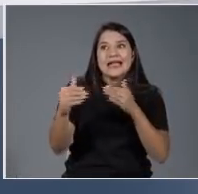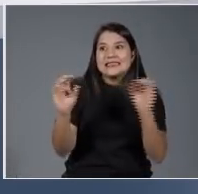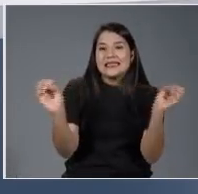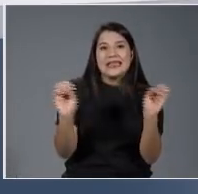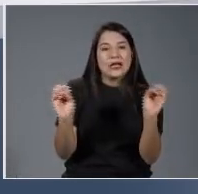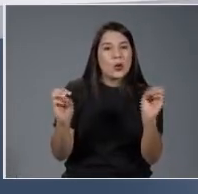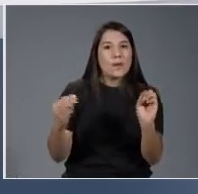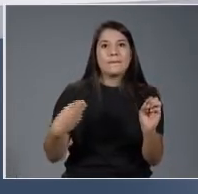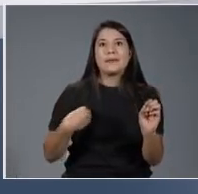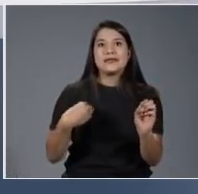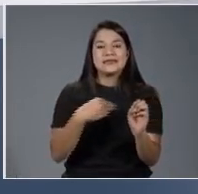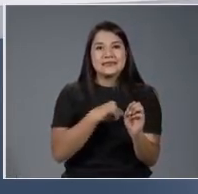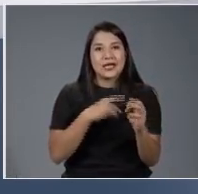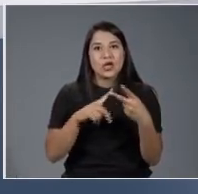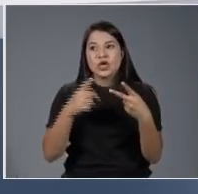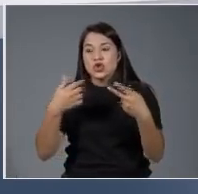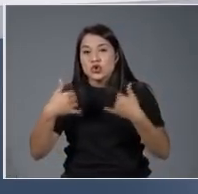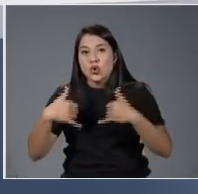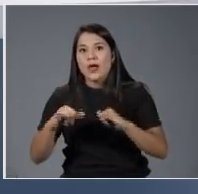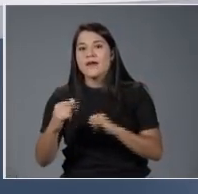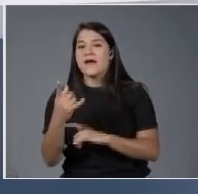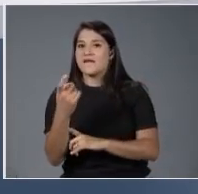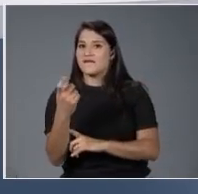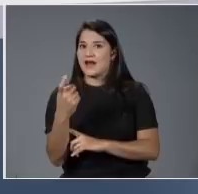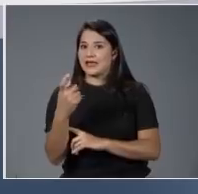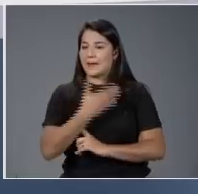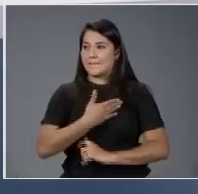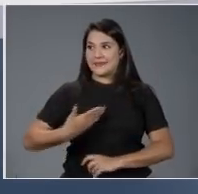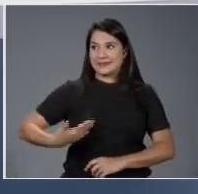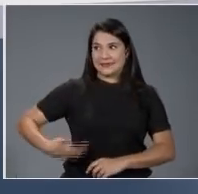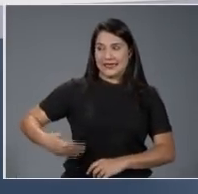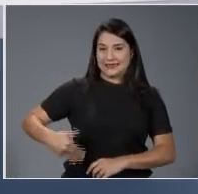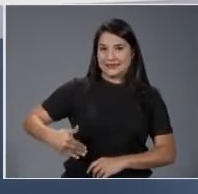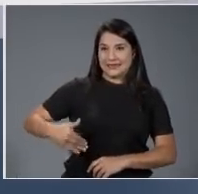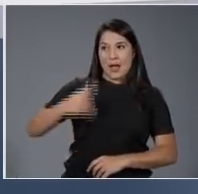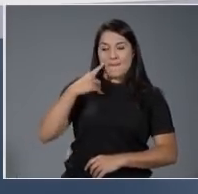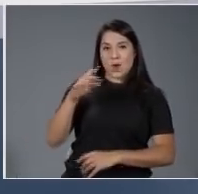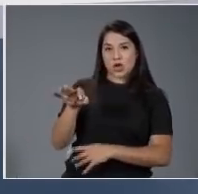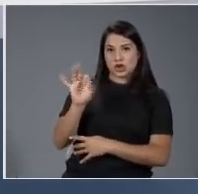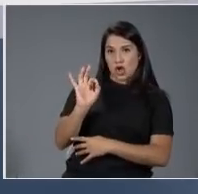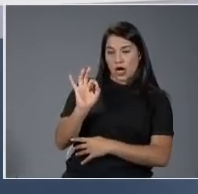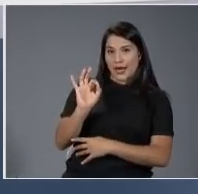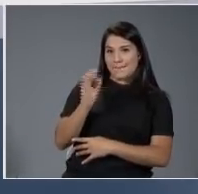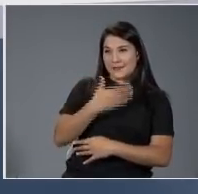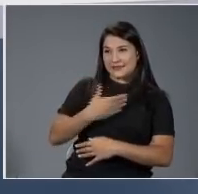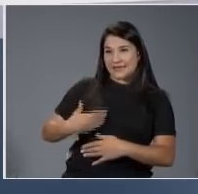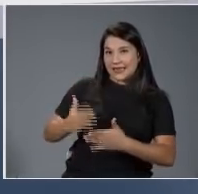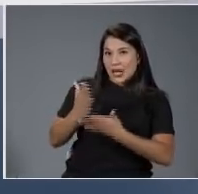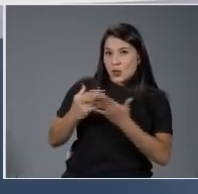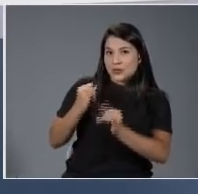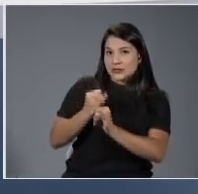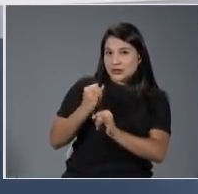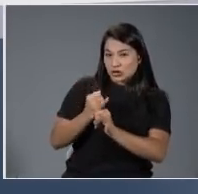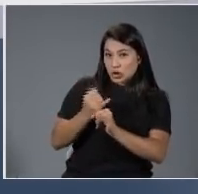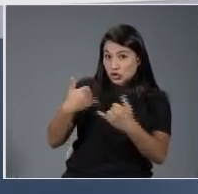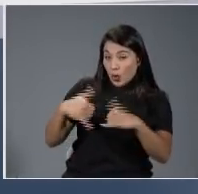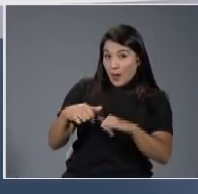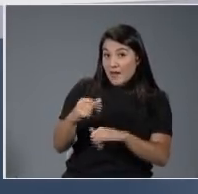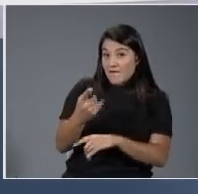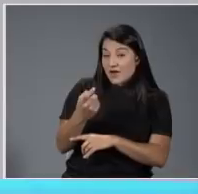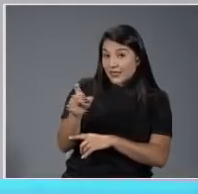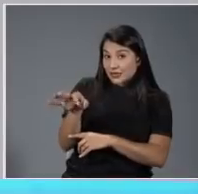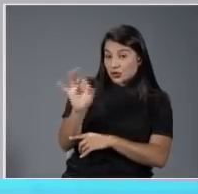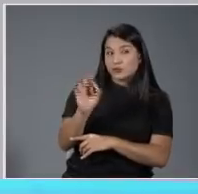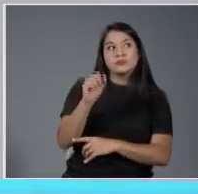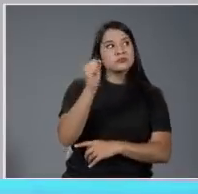ministerios, y faltan algunas presidencias ejecutivas también por nombrar. Sí, es correcto. A mí me sorprende un poco eso, porque